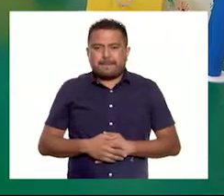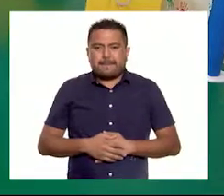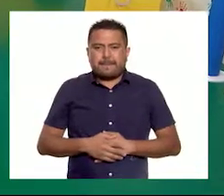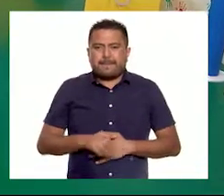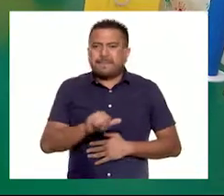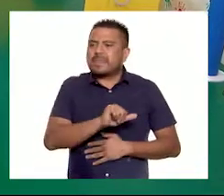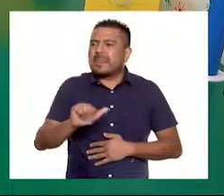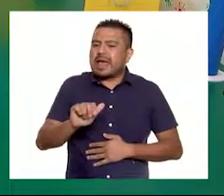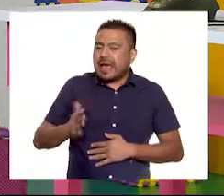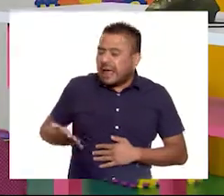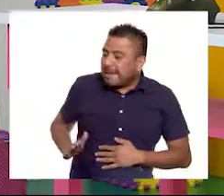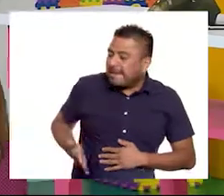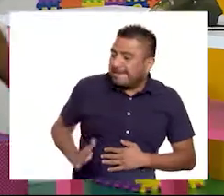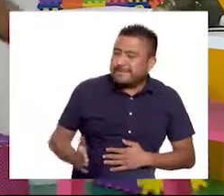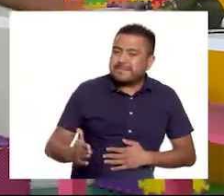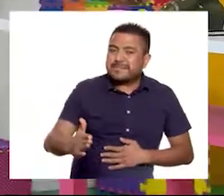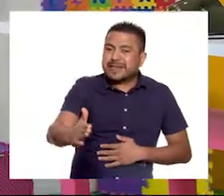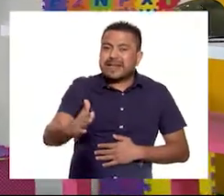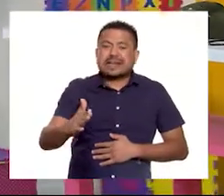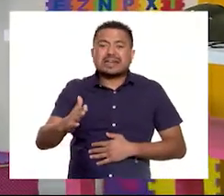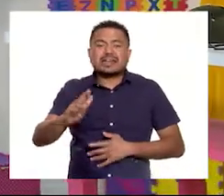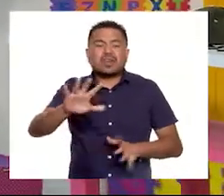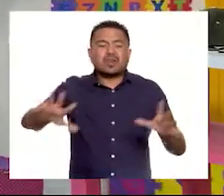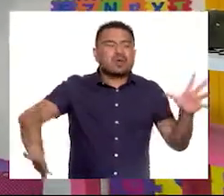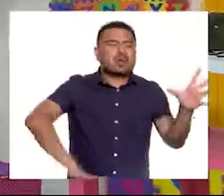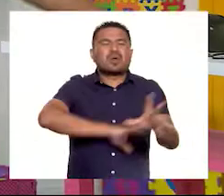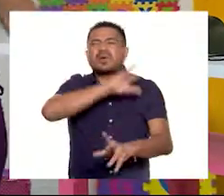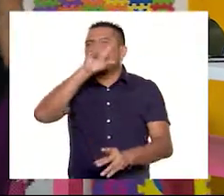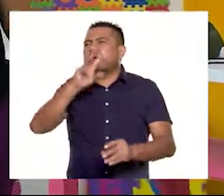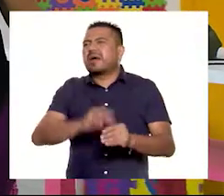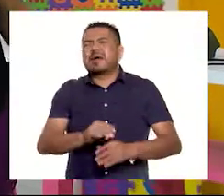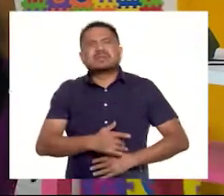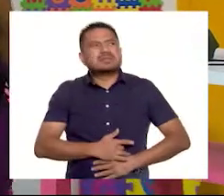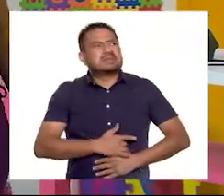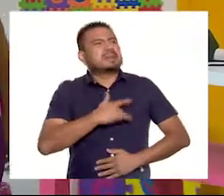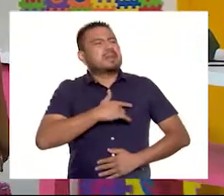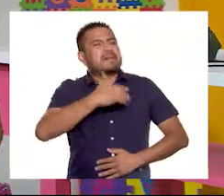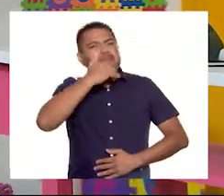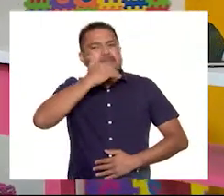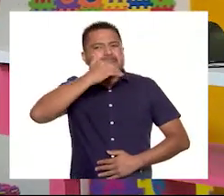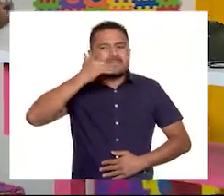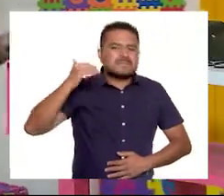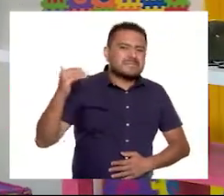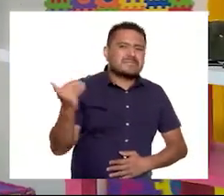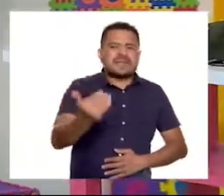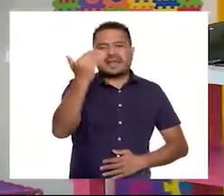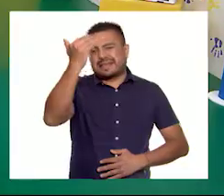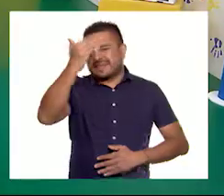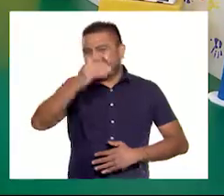a los pececillos y todos se la pasaron muy bien.